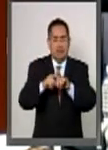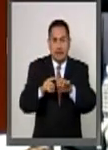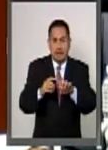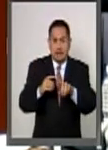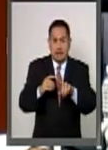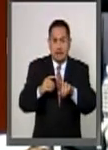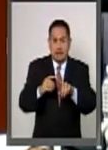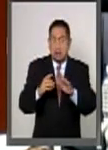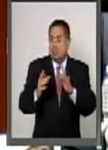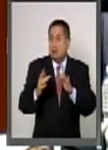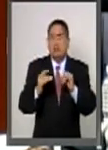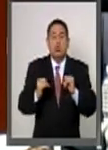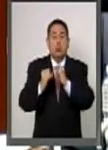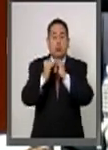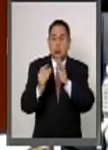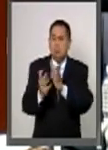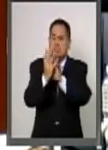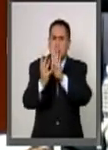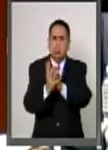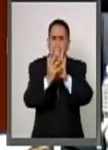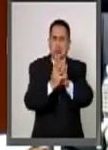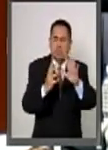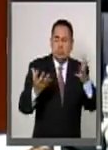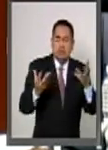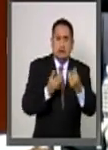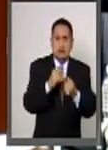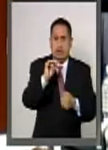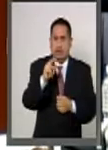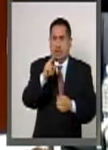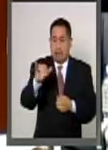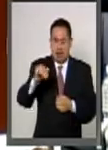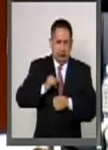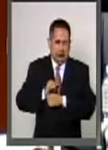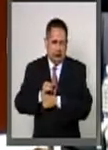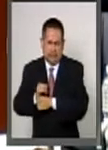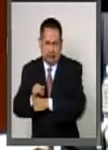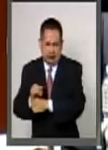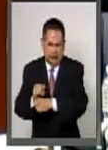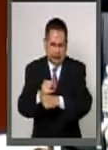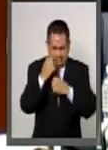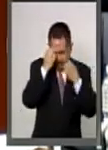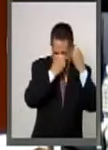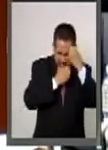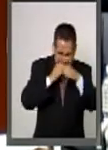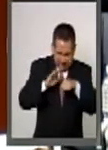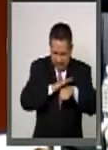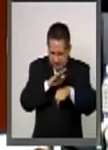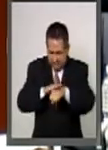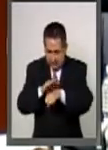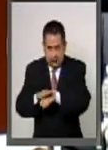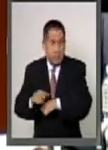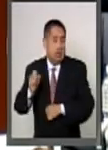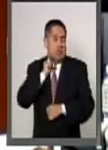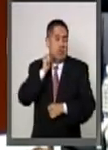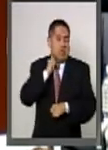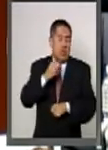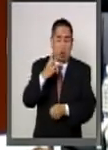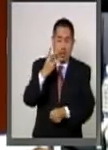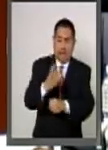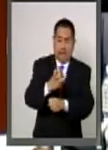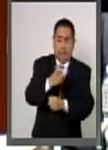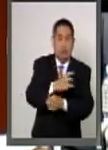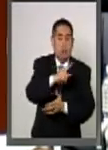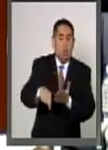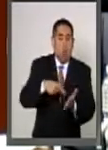entidades que participaron en el INAI, que el INAI le hizo evaluación, el Senado ocupó el tercer